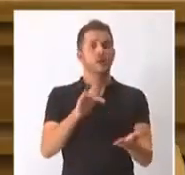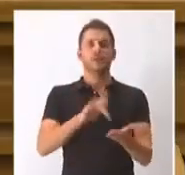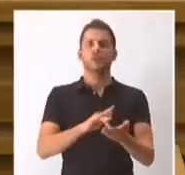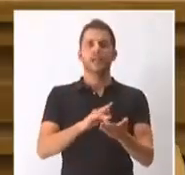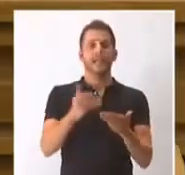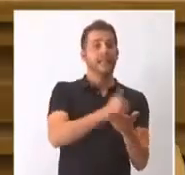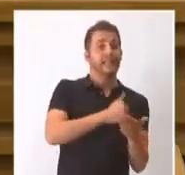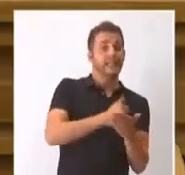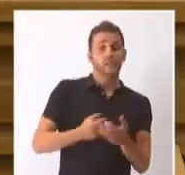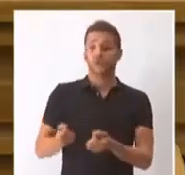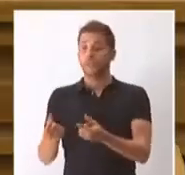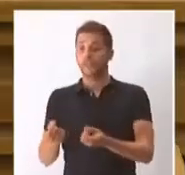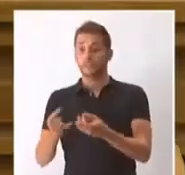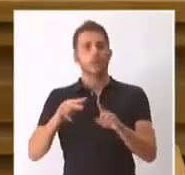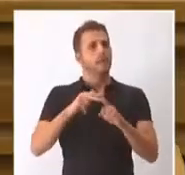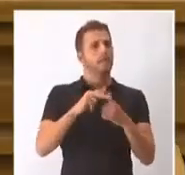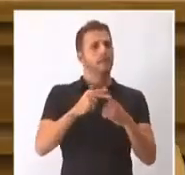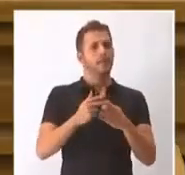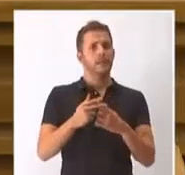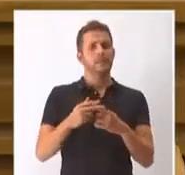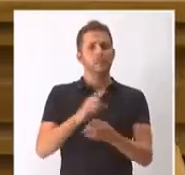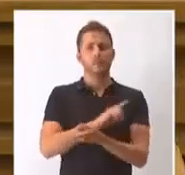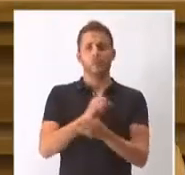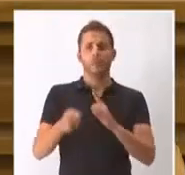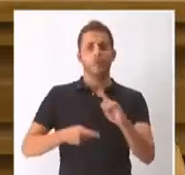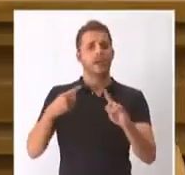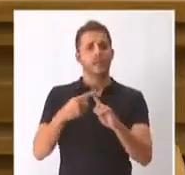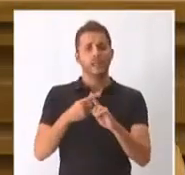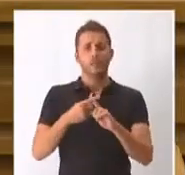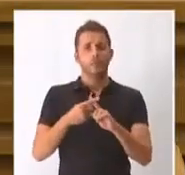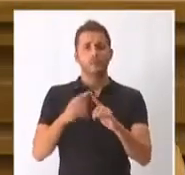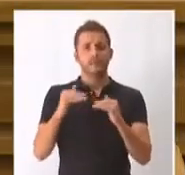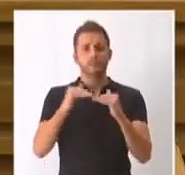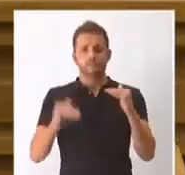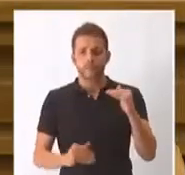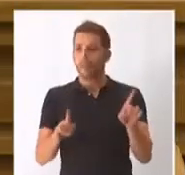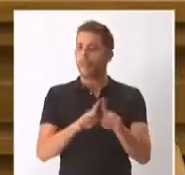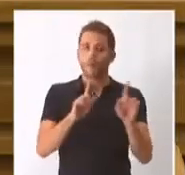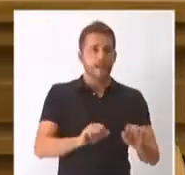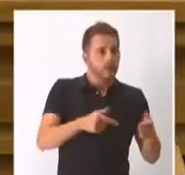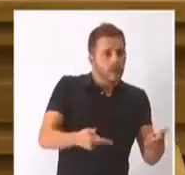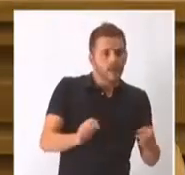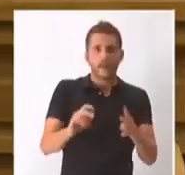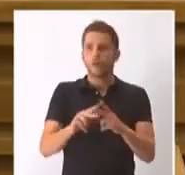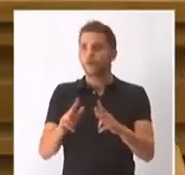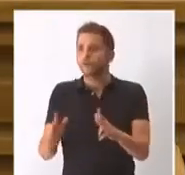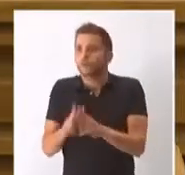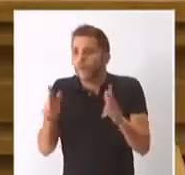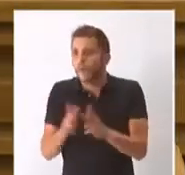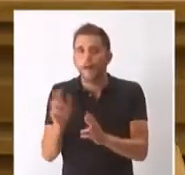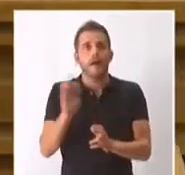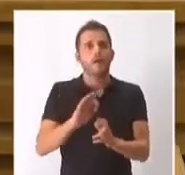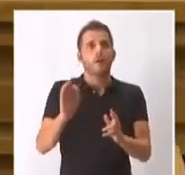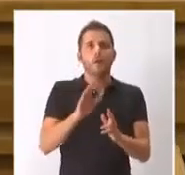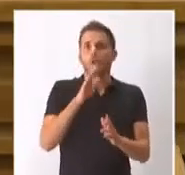gastos mecanismos correctores permanentes de factores de desigualdad bien sea por la naturaleza bien sea por la sociedad o bien sea por la